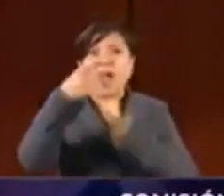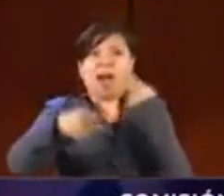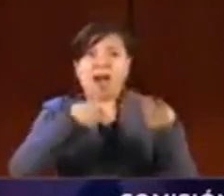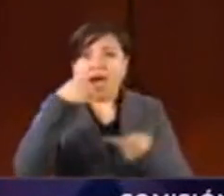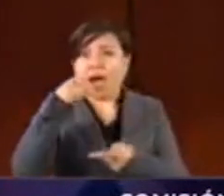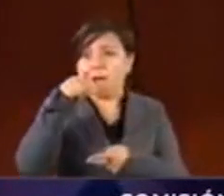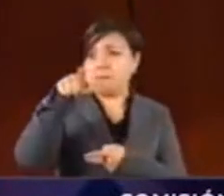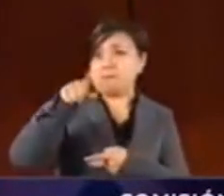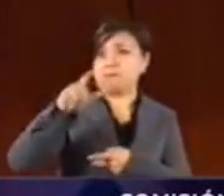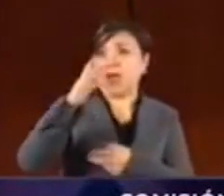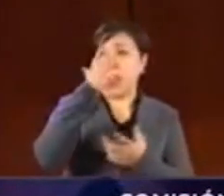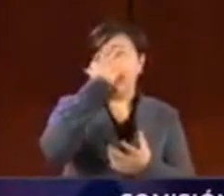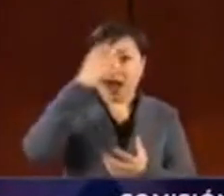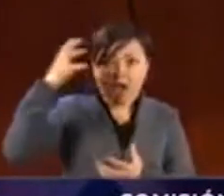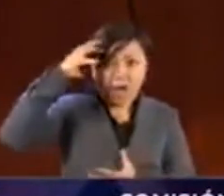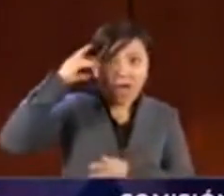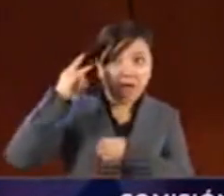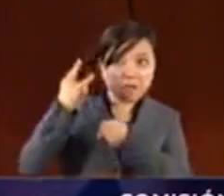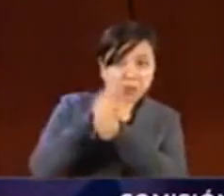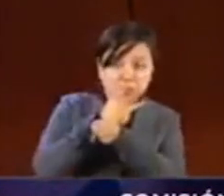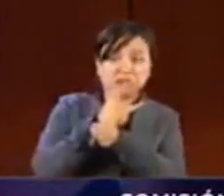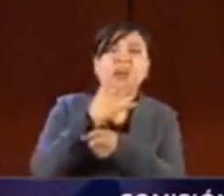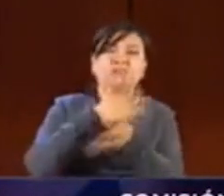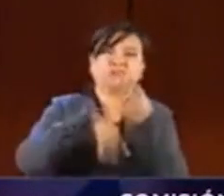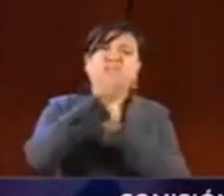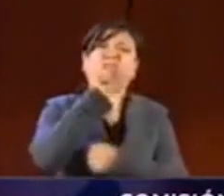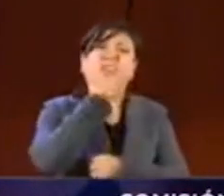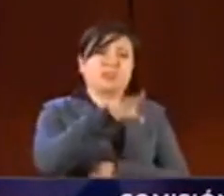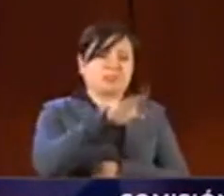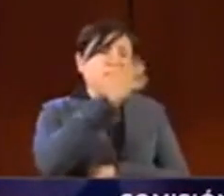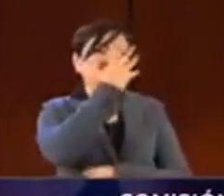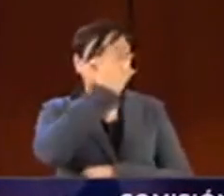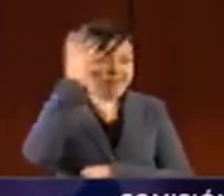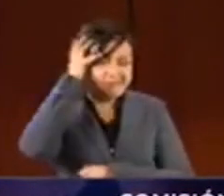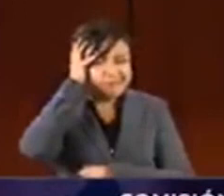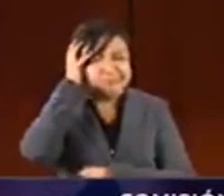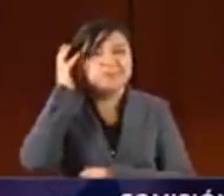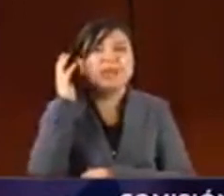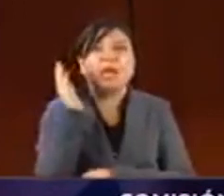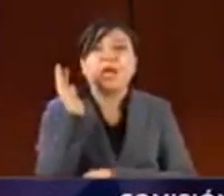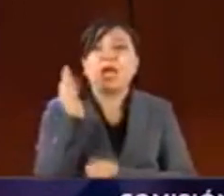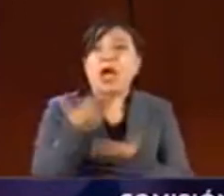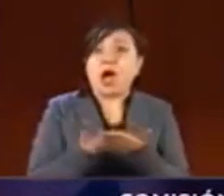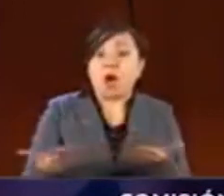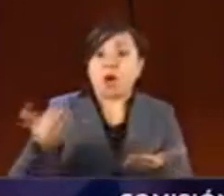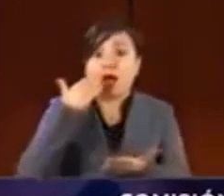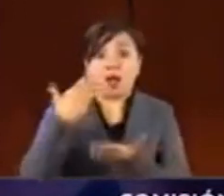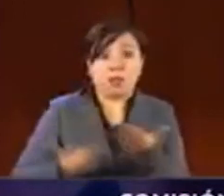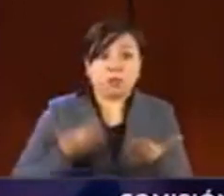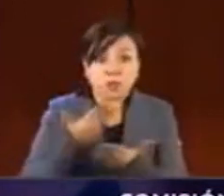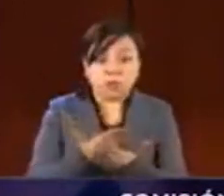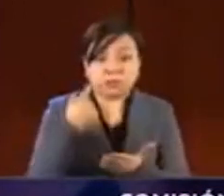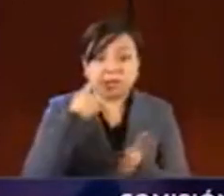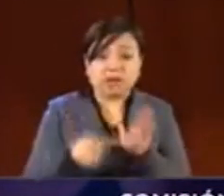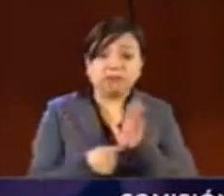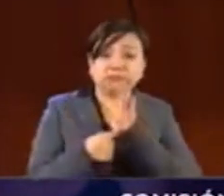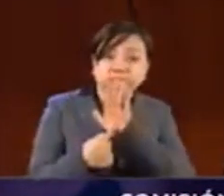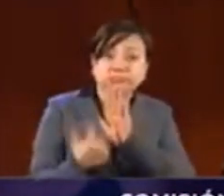la gente que nos ve por los medios tenga claro de qué estamos hablando en esta propuesta,